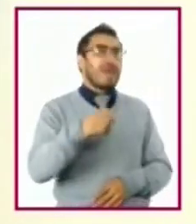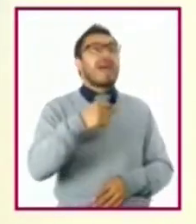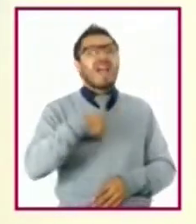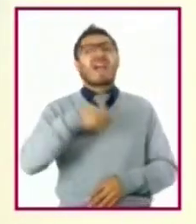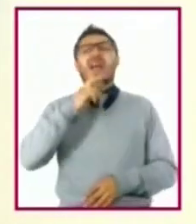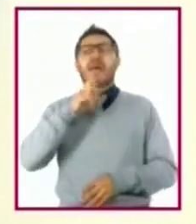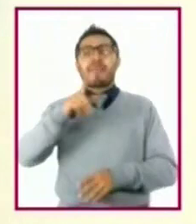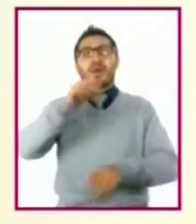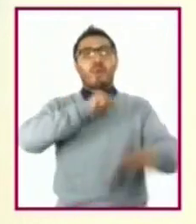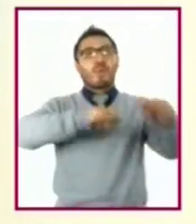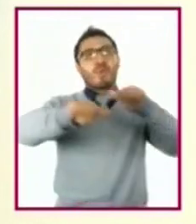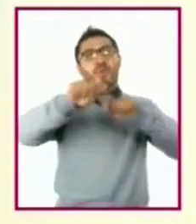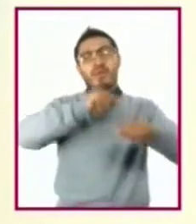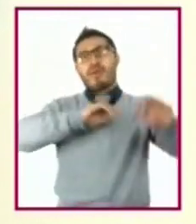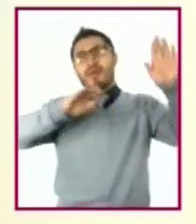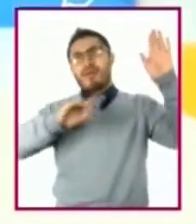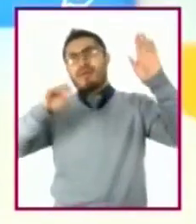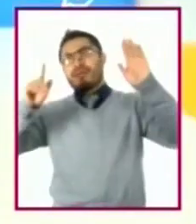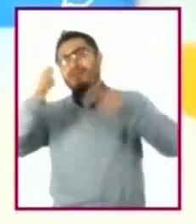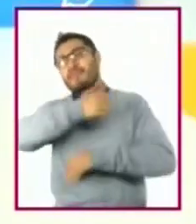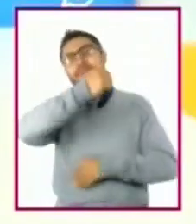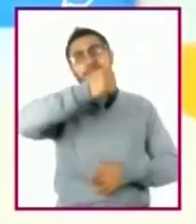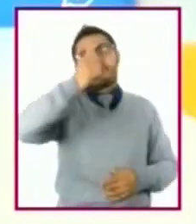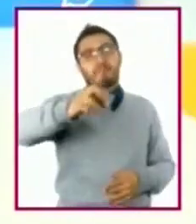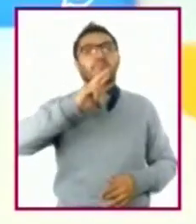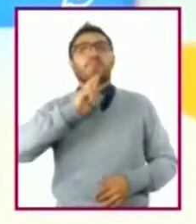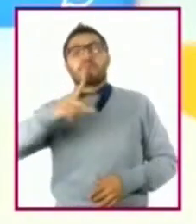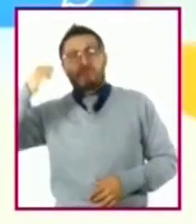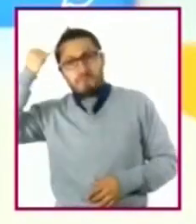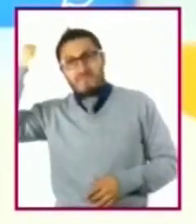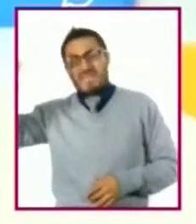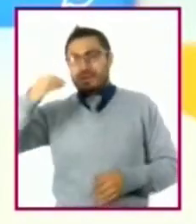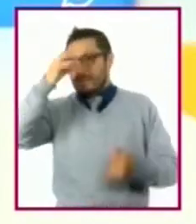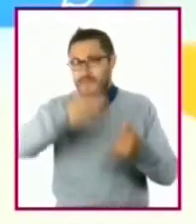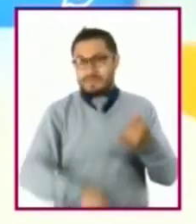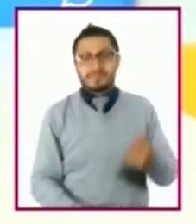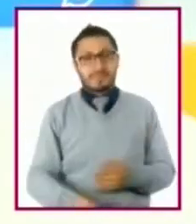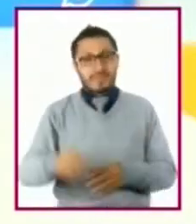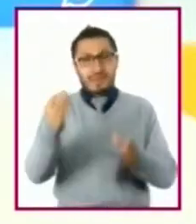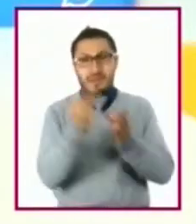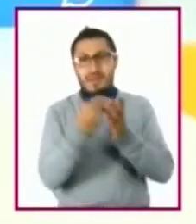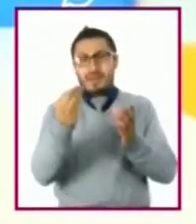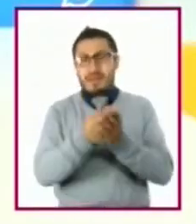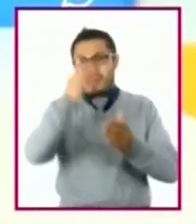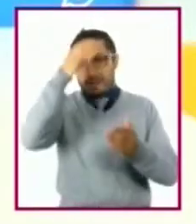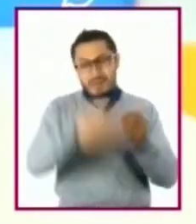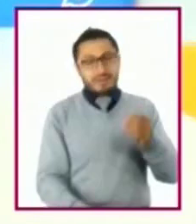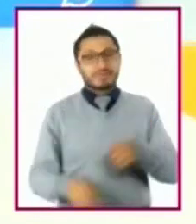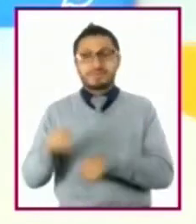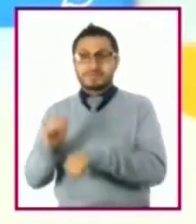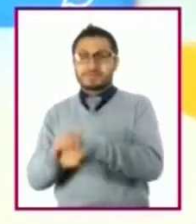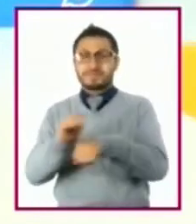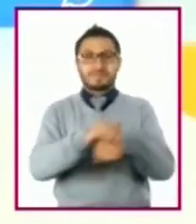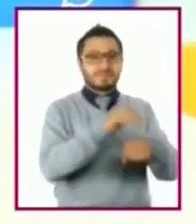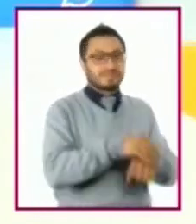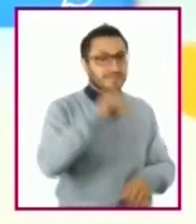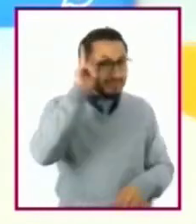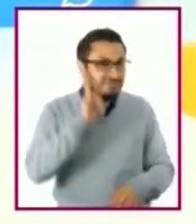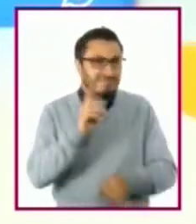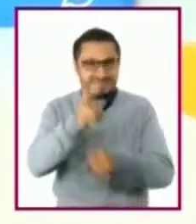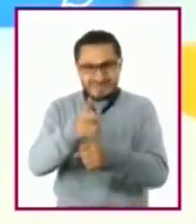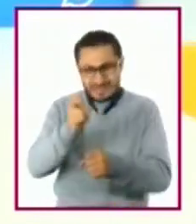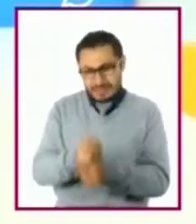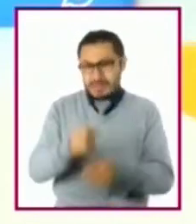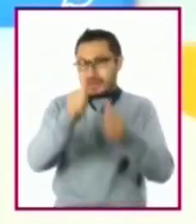turnos, pues te parece una mejor idea. Finalmente, cuando terminan las clases, unas amigas te invitan a que te quedes un momento